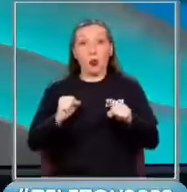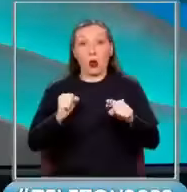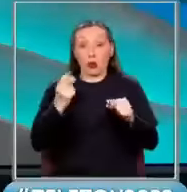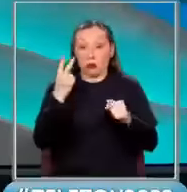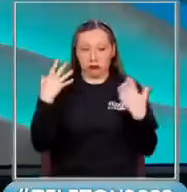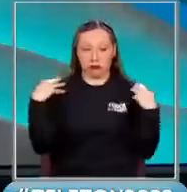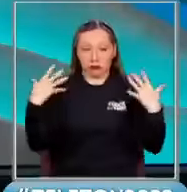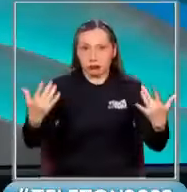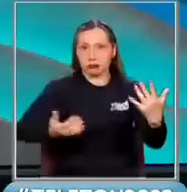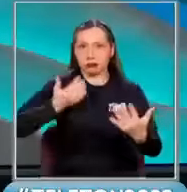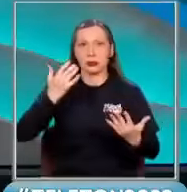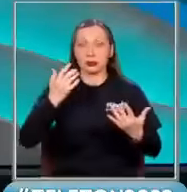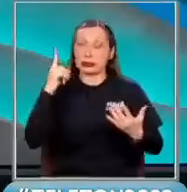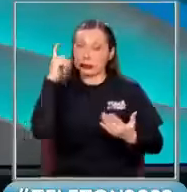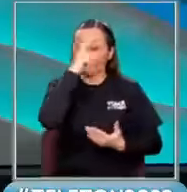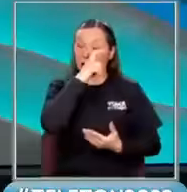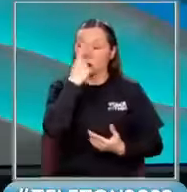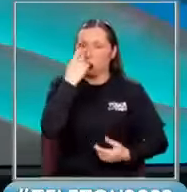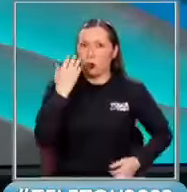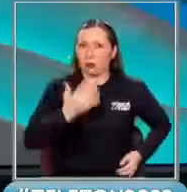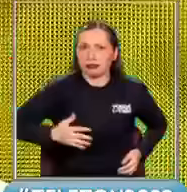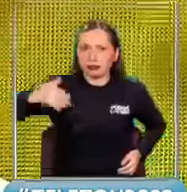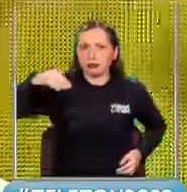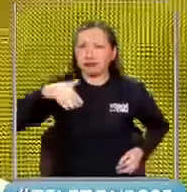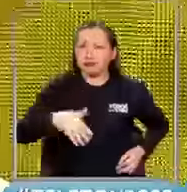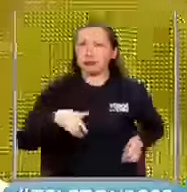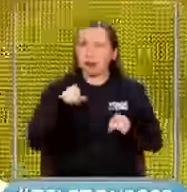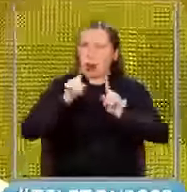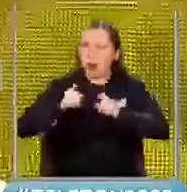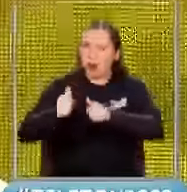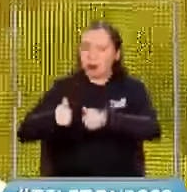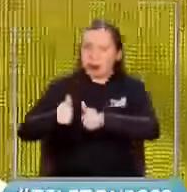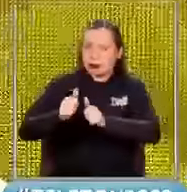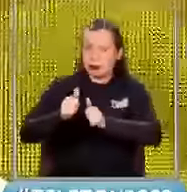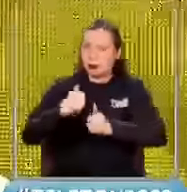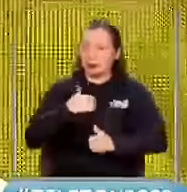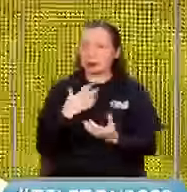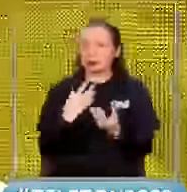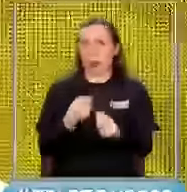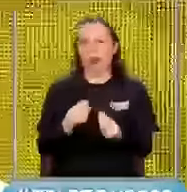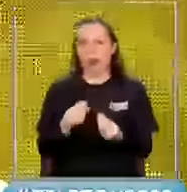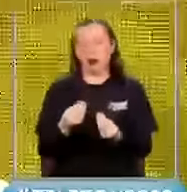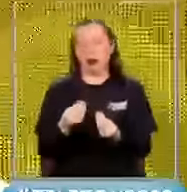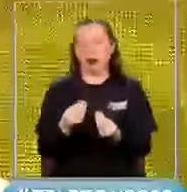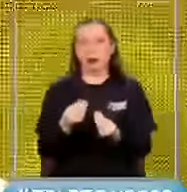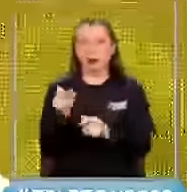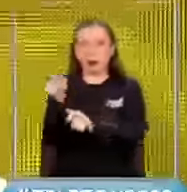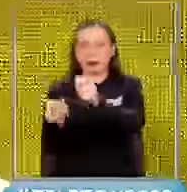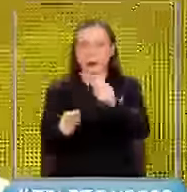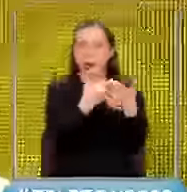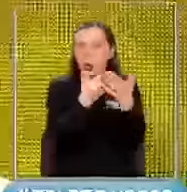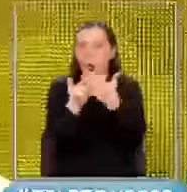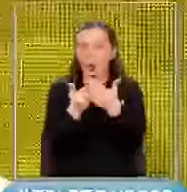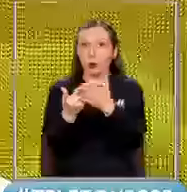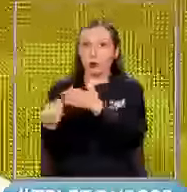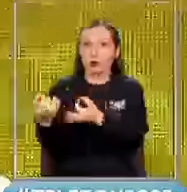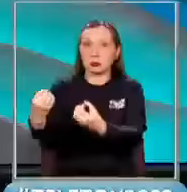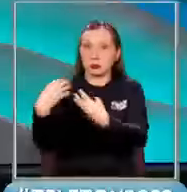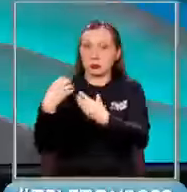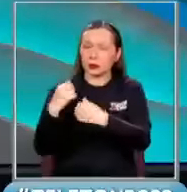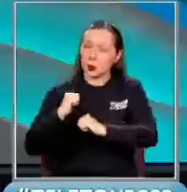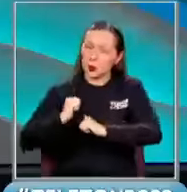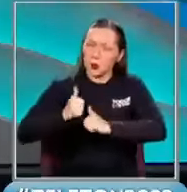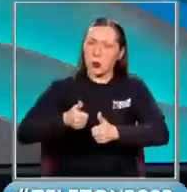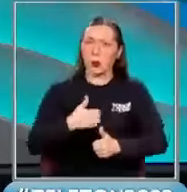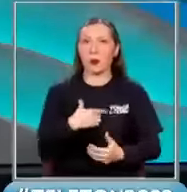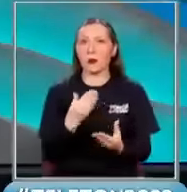dos brazos es complejo, ¿no es cierto? Porque sí, tienes que vencer ese miedo y tus alumnos también te han enseñado a vencer los